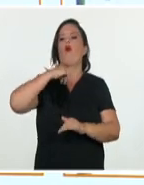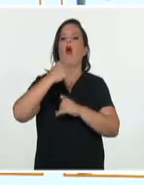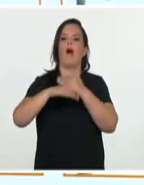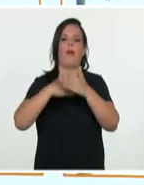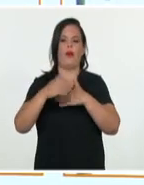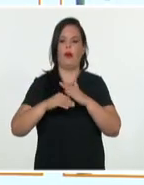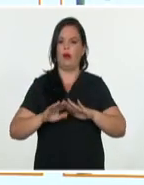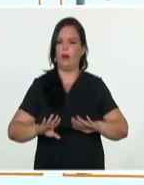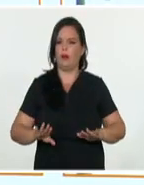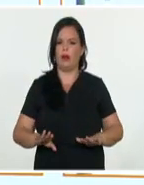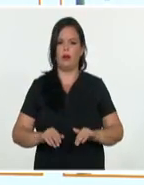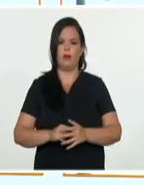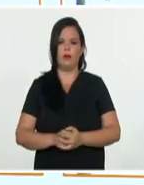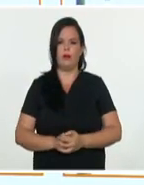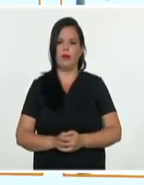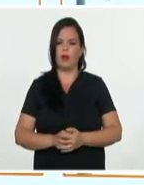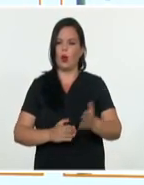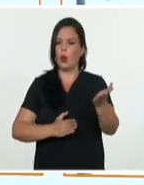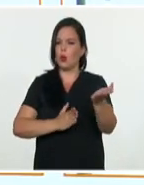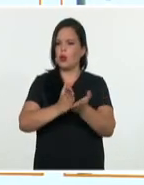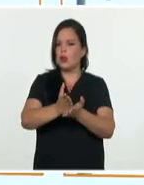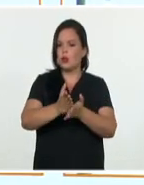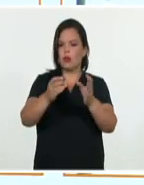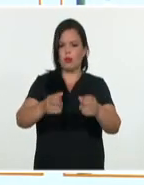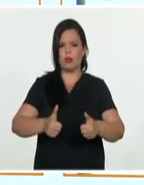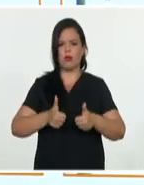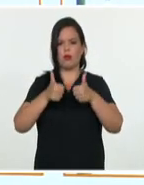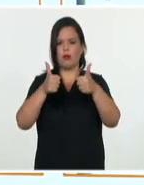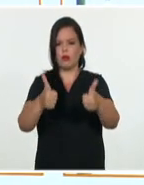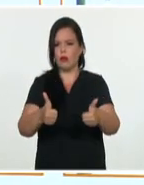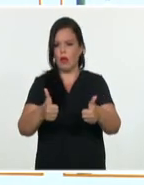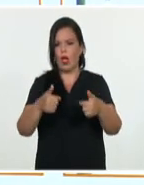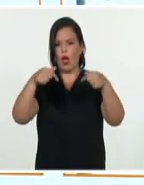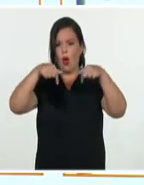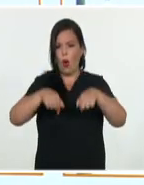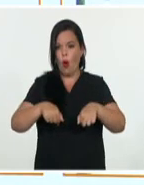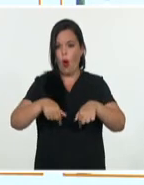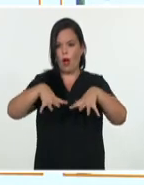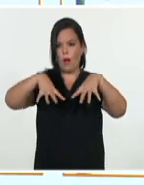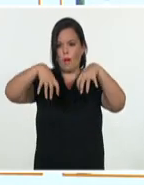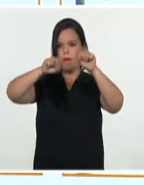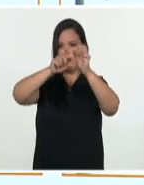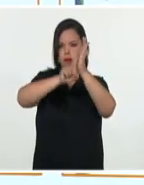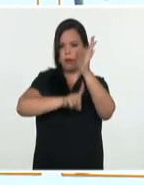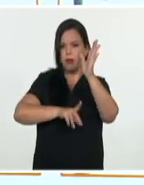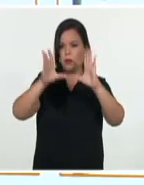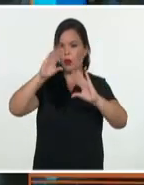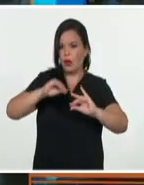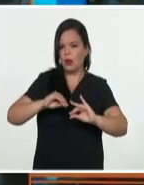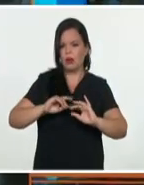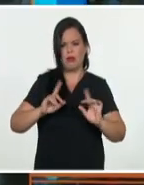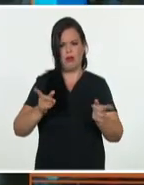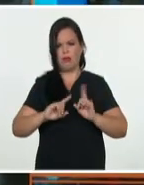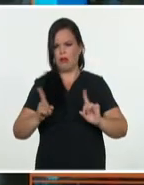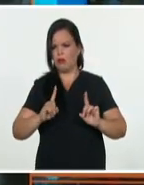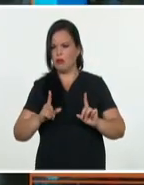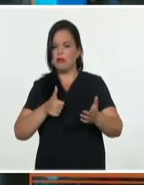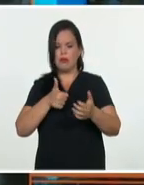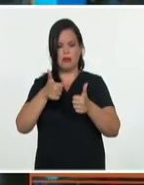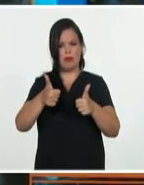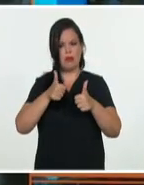condiciones, no deben existir afectaciones en el resto de la noche ni en el día de mañana, tampoco por déficit de capacidad de